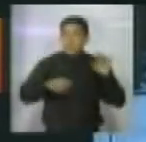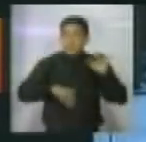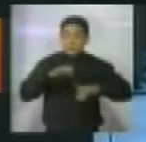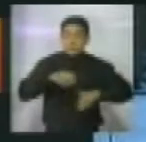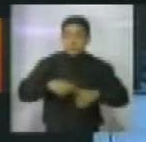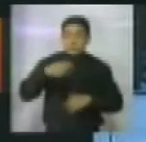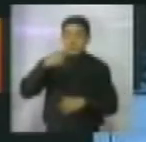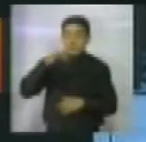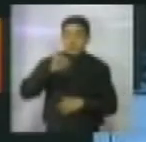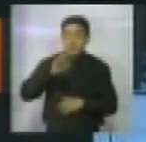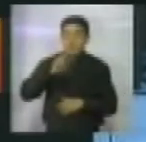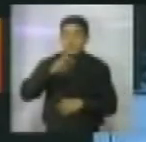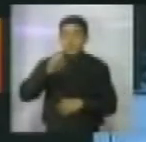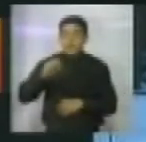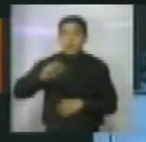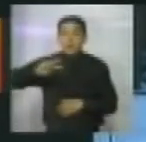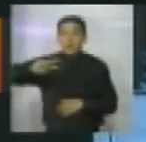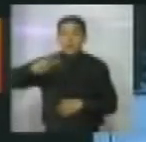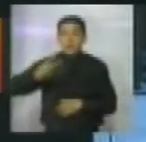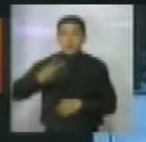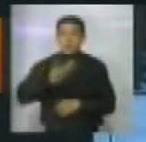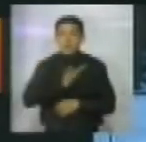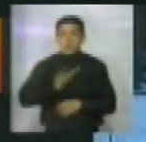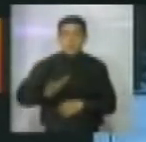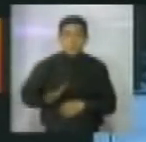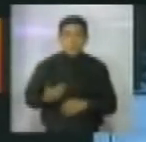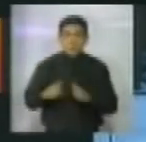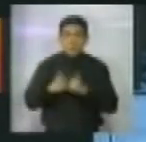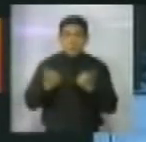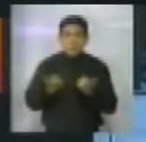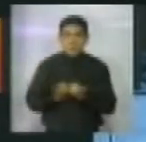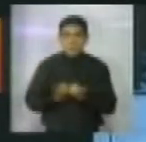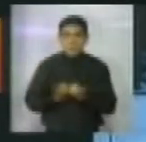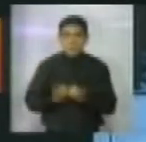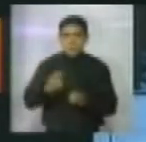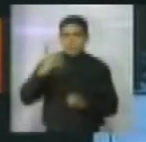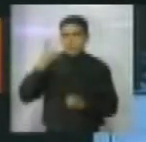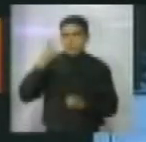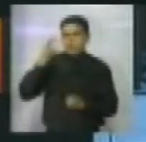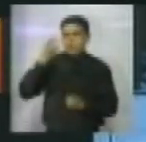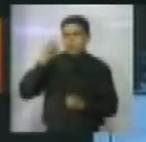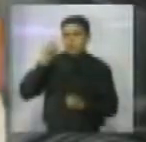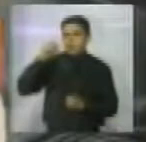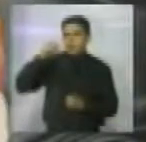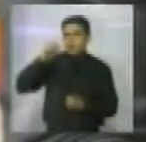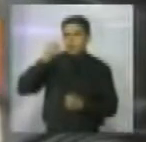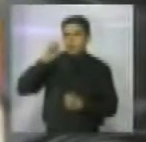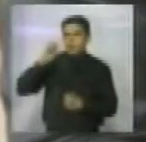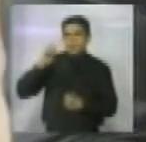Iván Granda como el segundo vicepresidente de la Asamblea Nacional, Patricio Donoso.